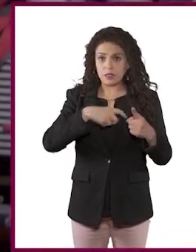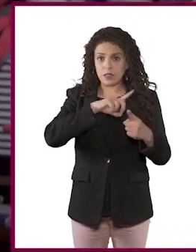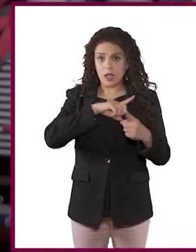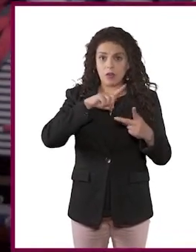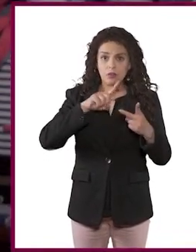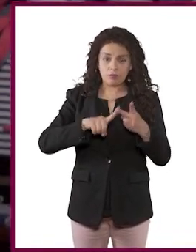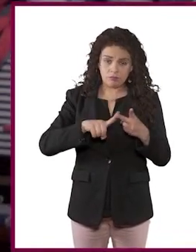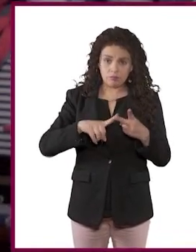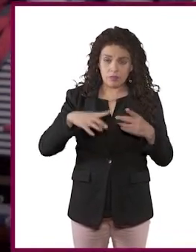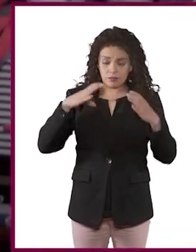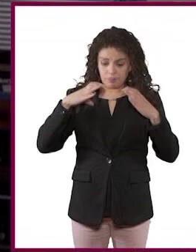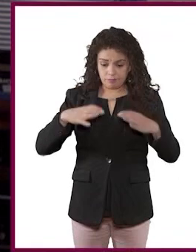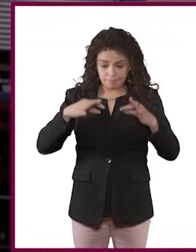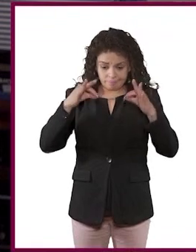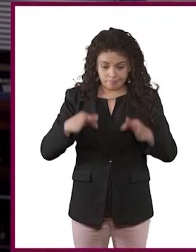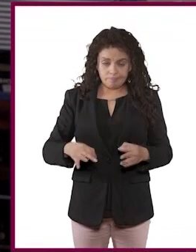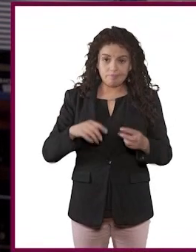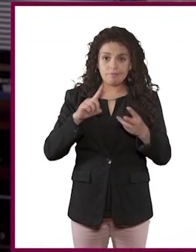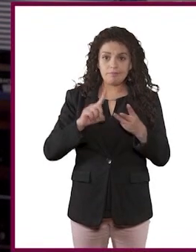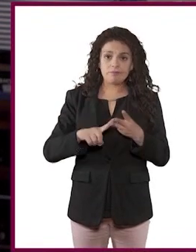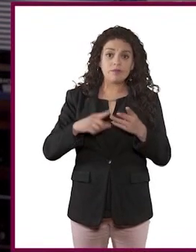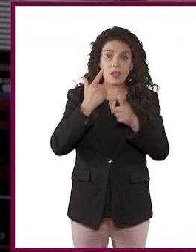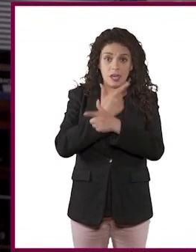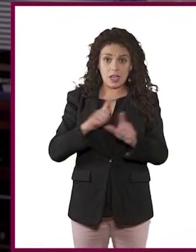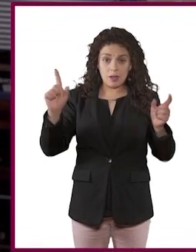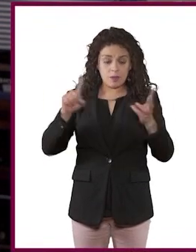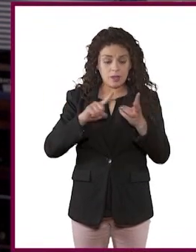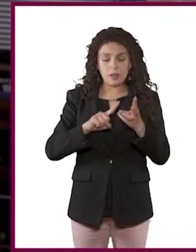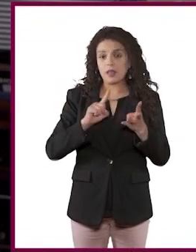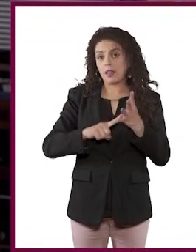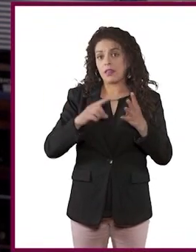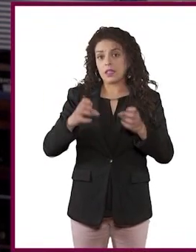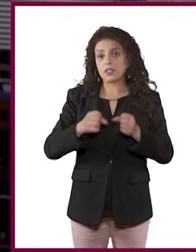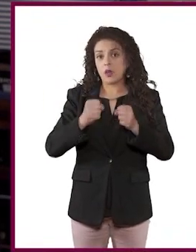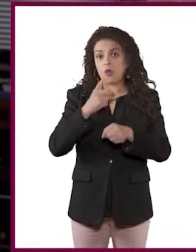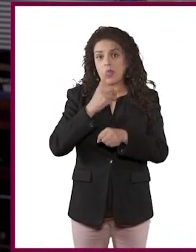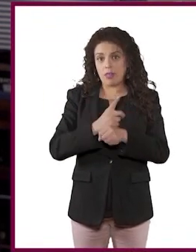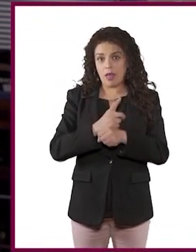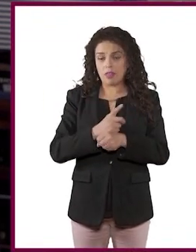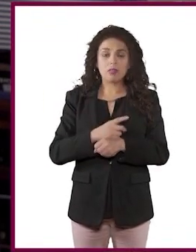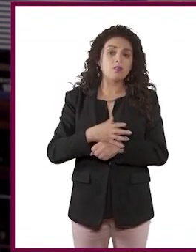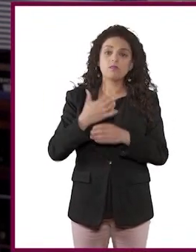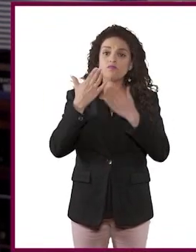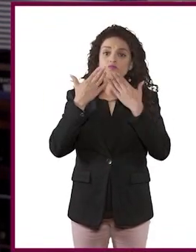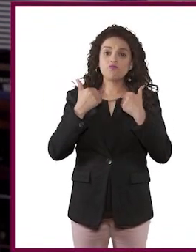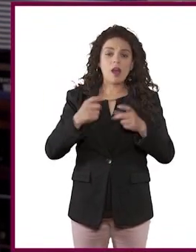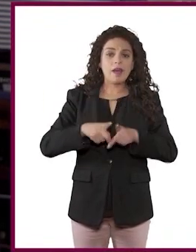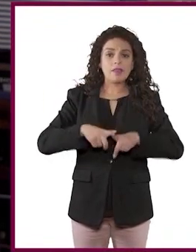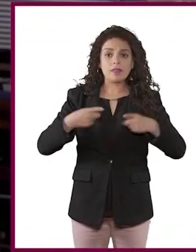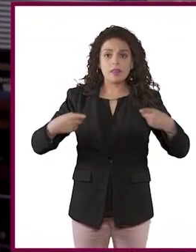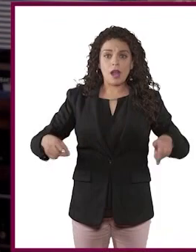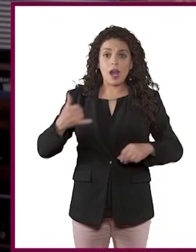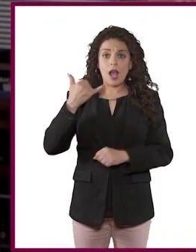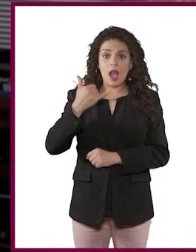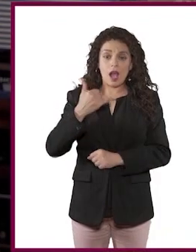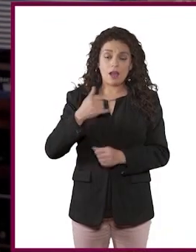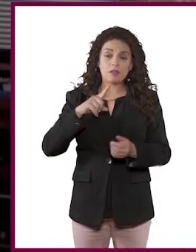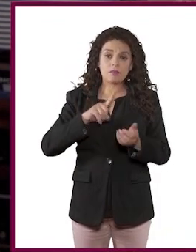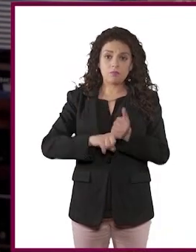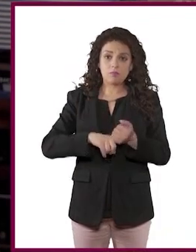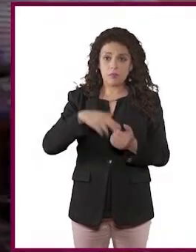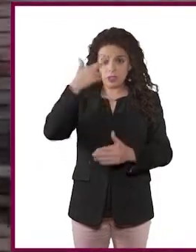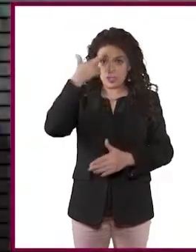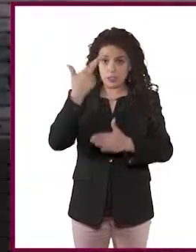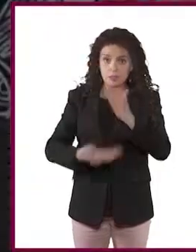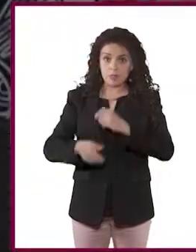salud, integridad, libertad y seguridad de la víctima e impide su desarrollo y atenta contra la